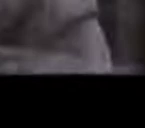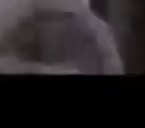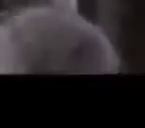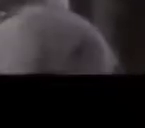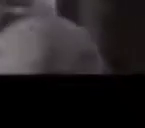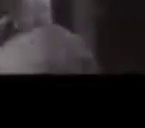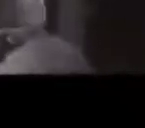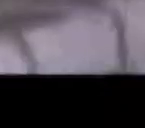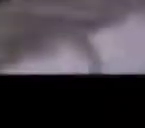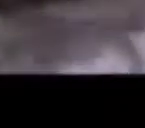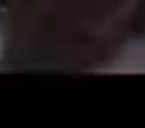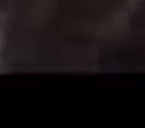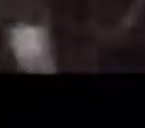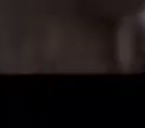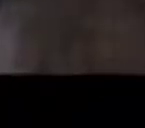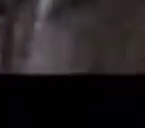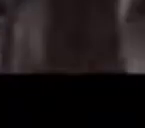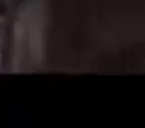Quita.